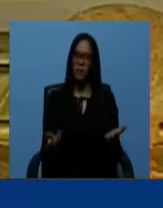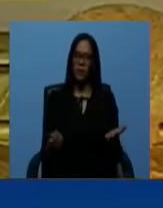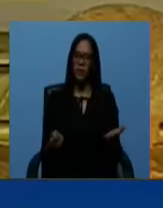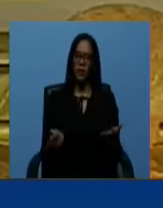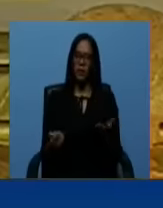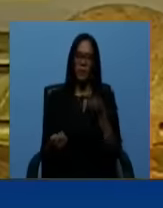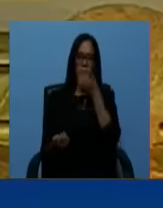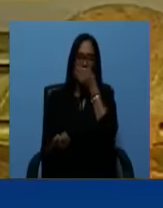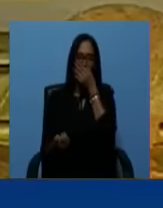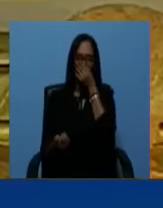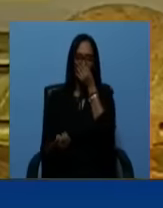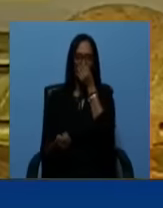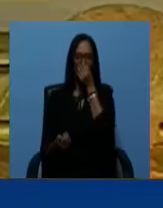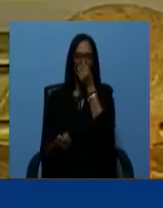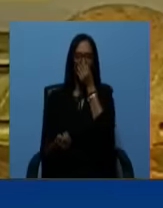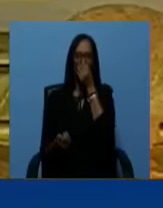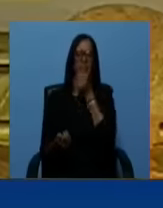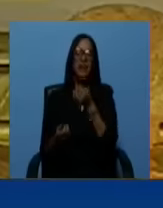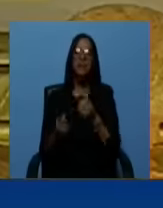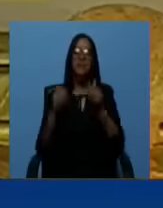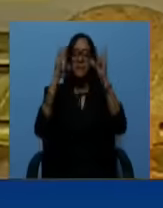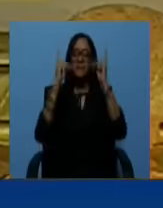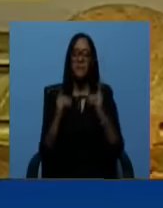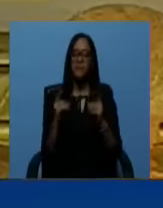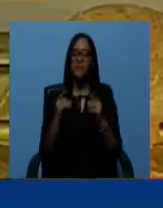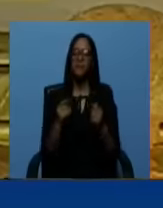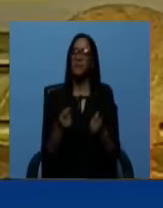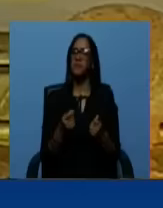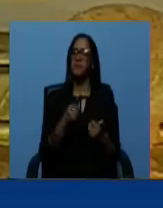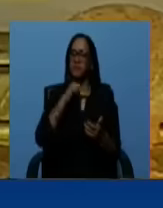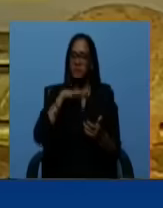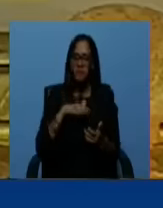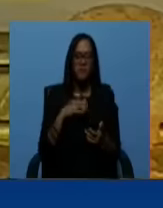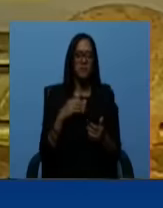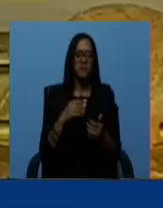Determinismo histórico, determinismo geopolítico, determinismo de qué tipo.